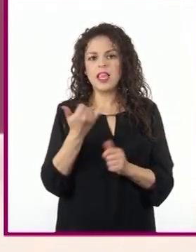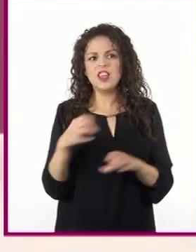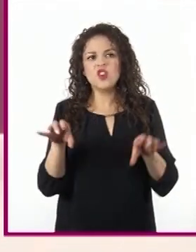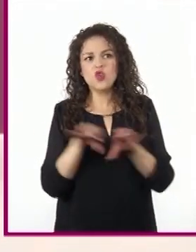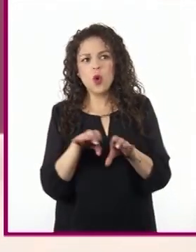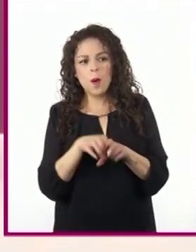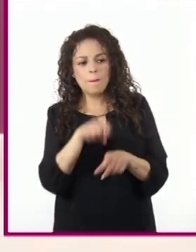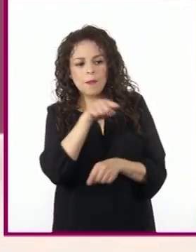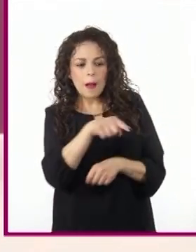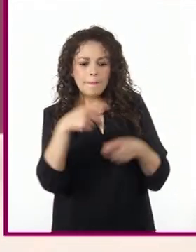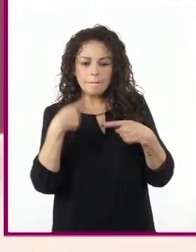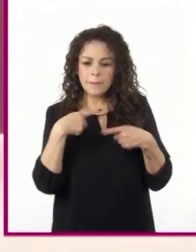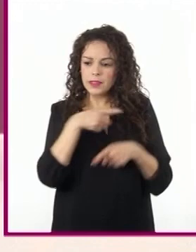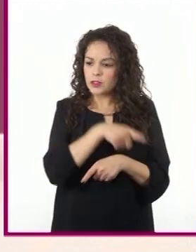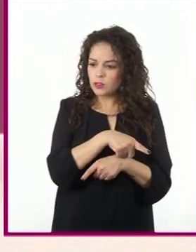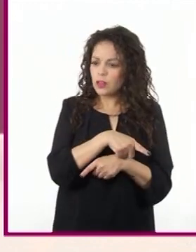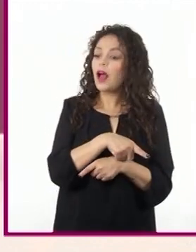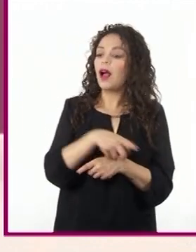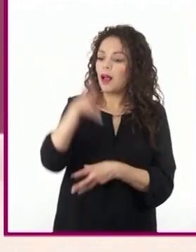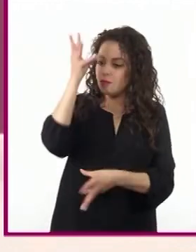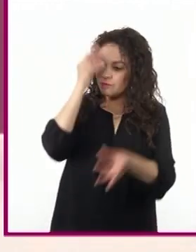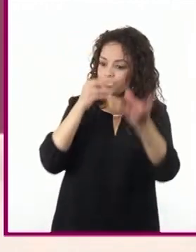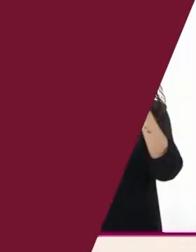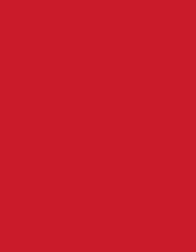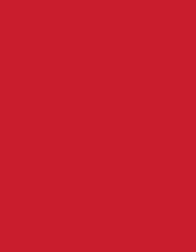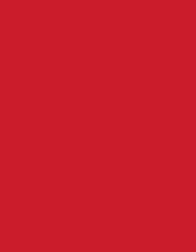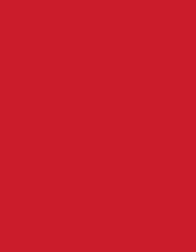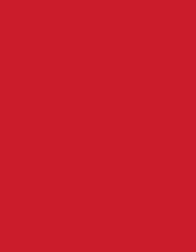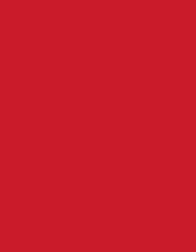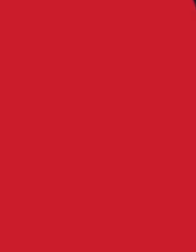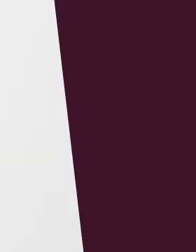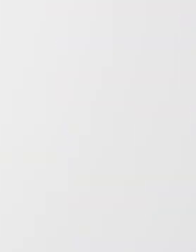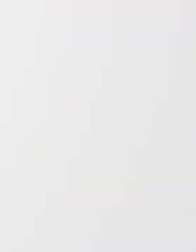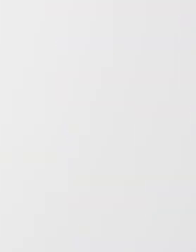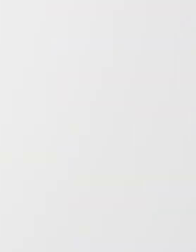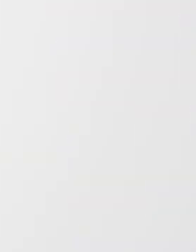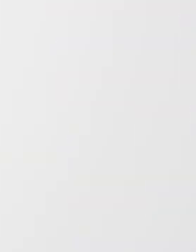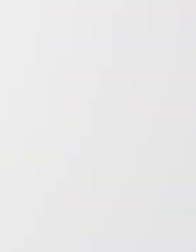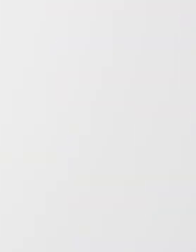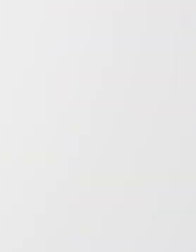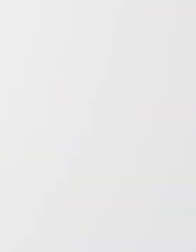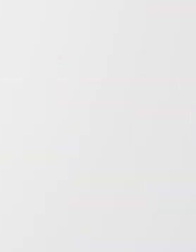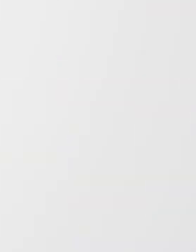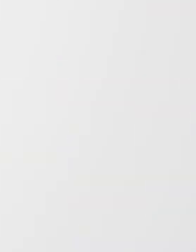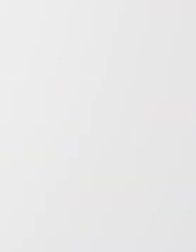es que sus protagonistas se enriquecen al interactuar entre sí.